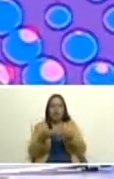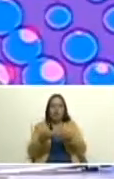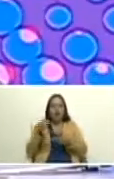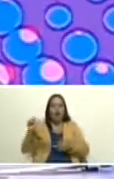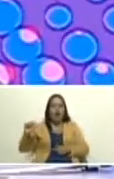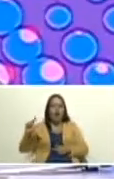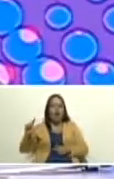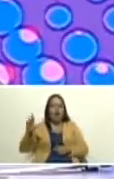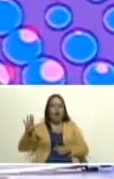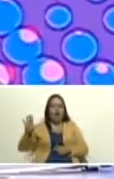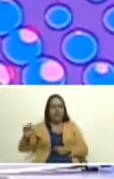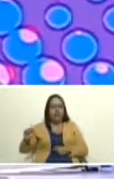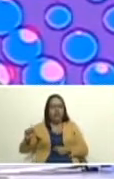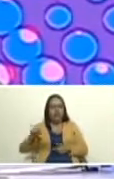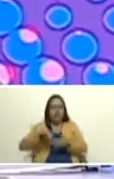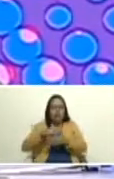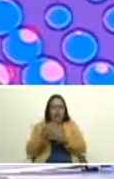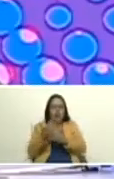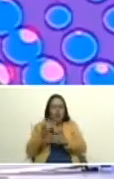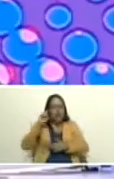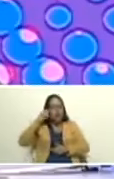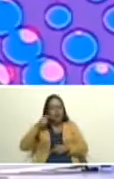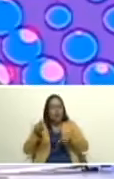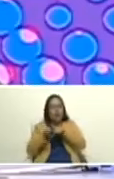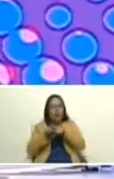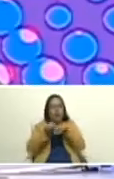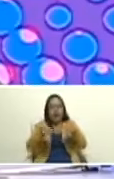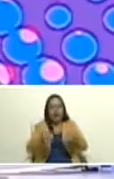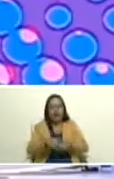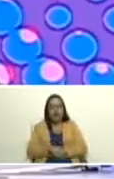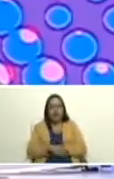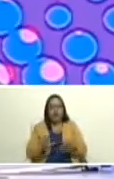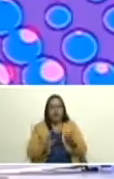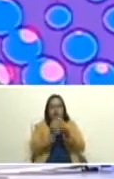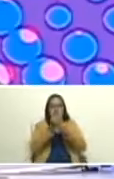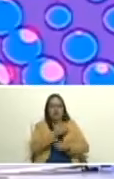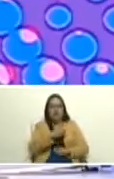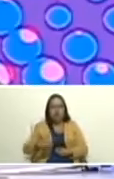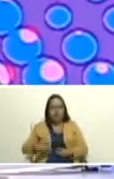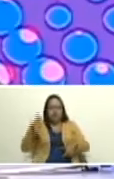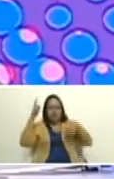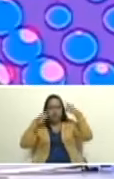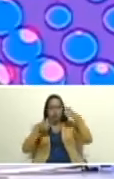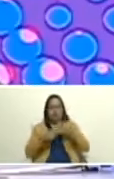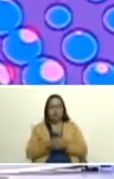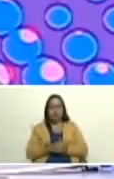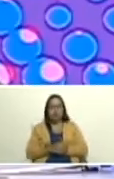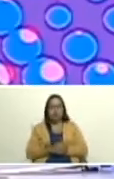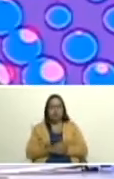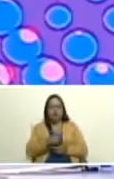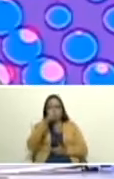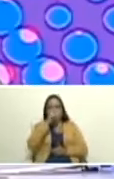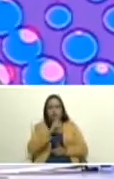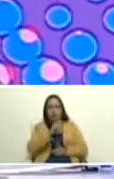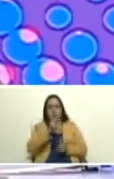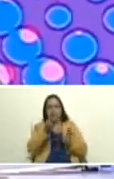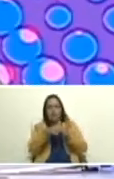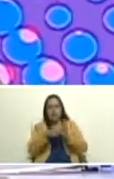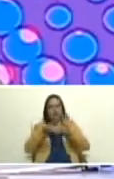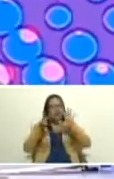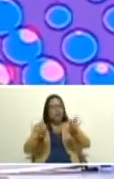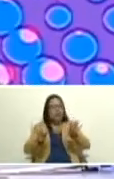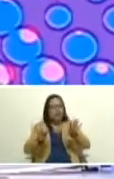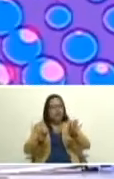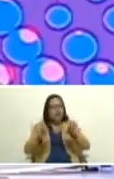recuerdo como que fuera ahorita, pues, con el comandante presidente Hugo Chávez, en el año 2007, por allá